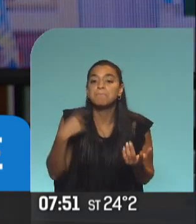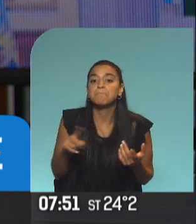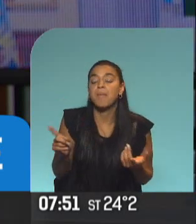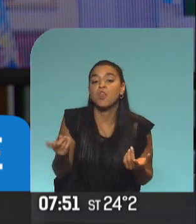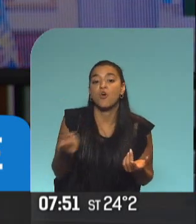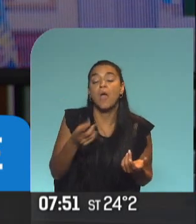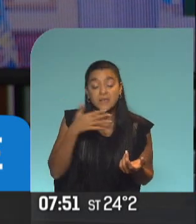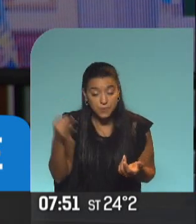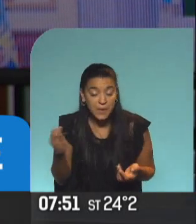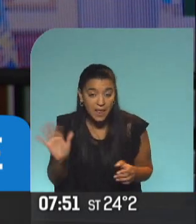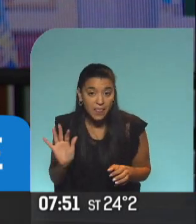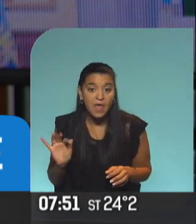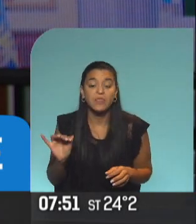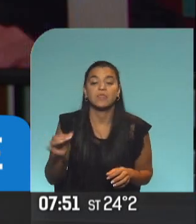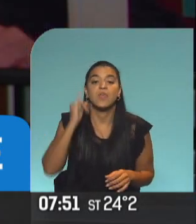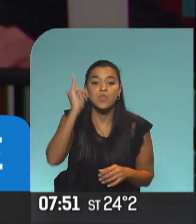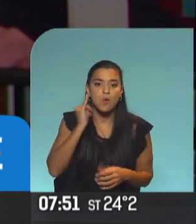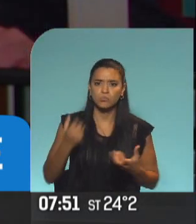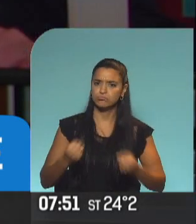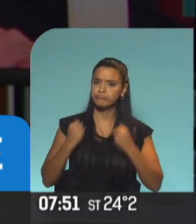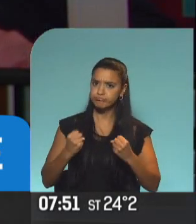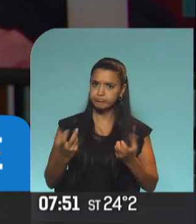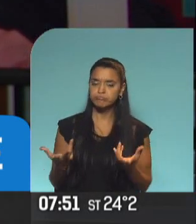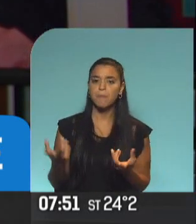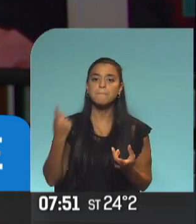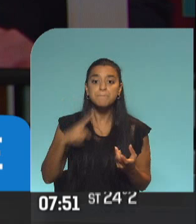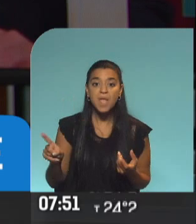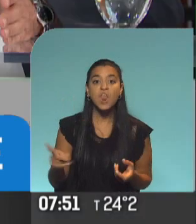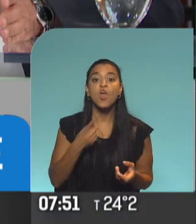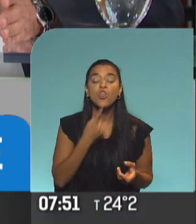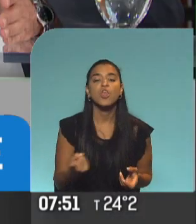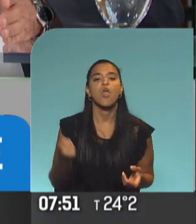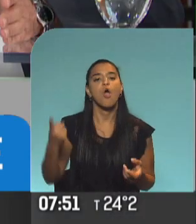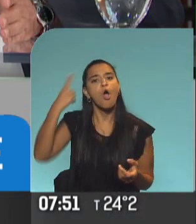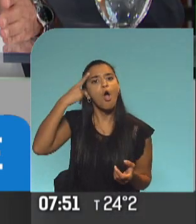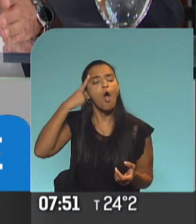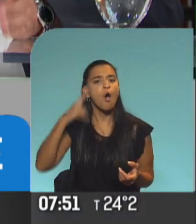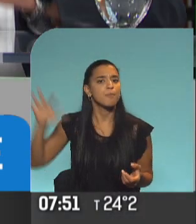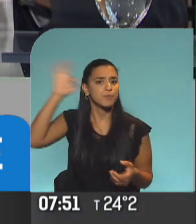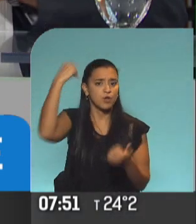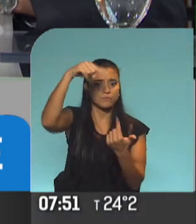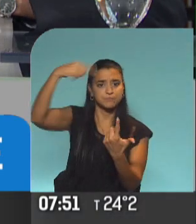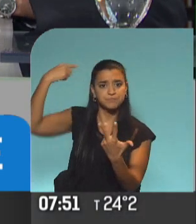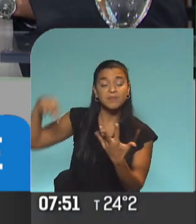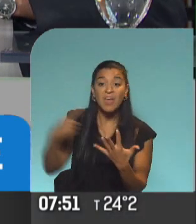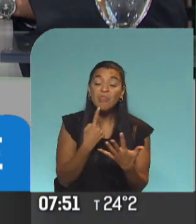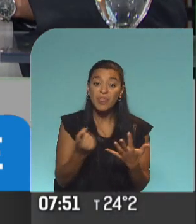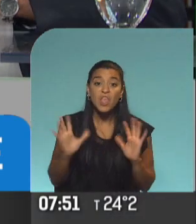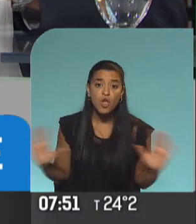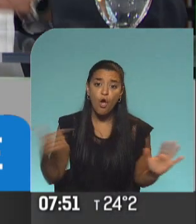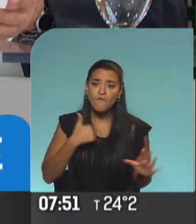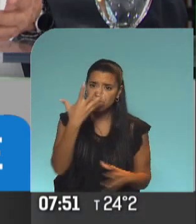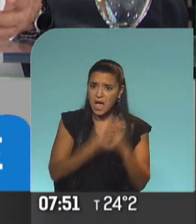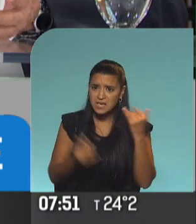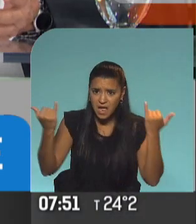Si bien es cierto que el discurso fue enérgico, pero contempló posiciones distintas, él reconoció que había cometido